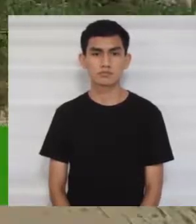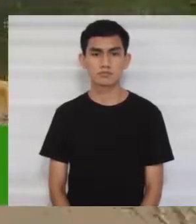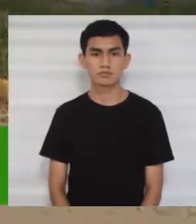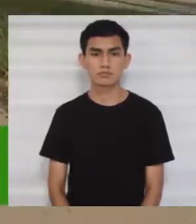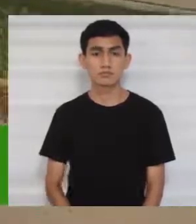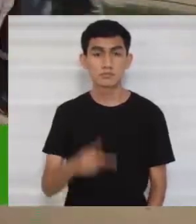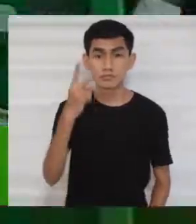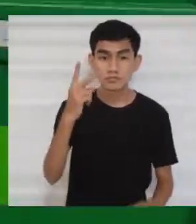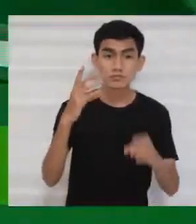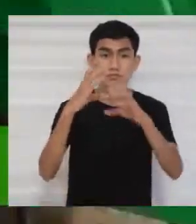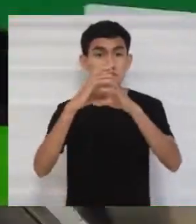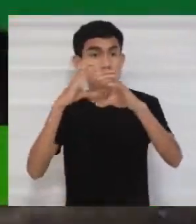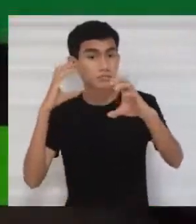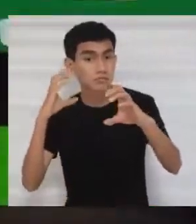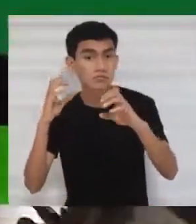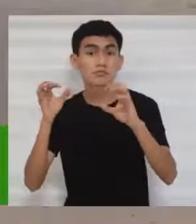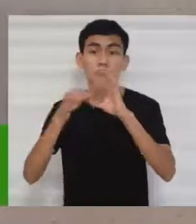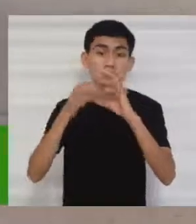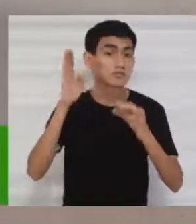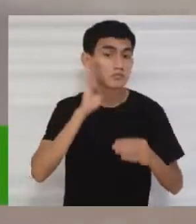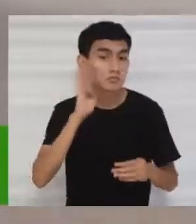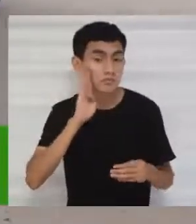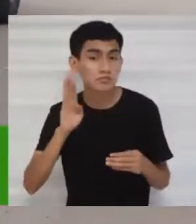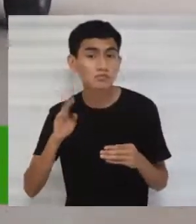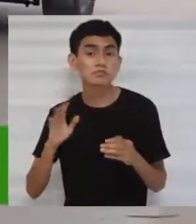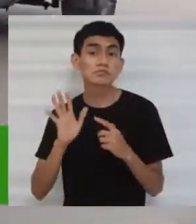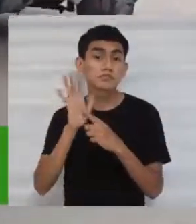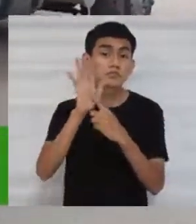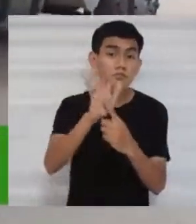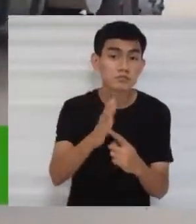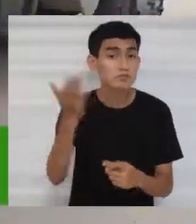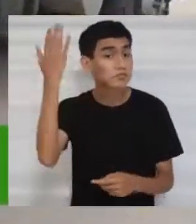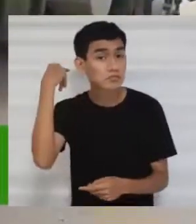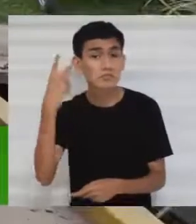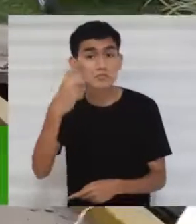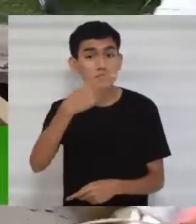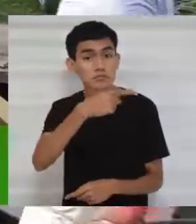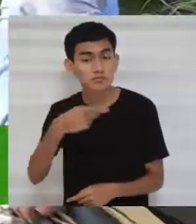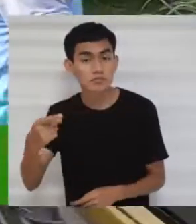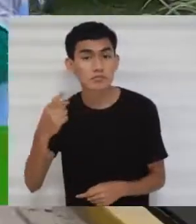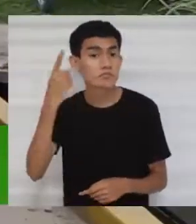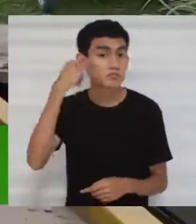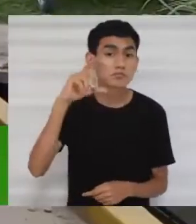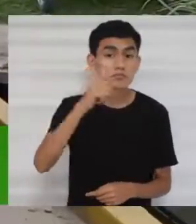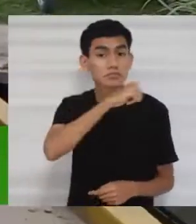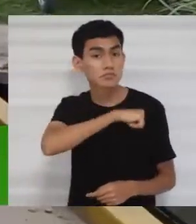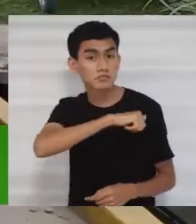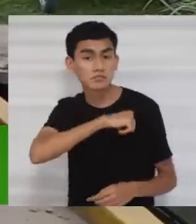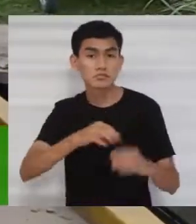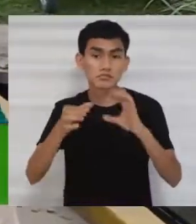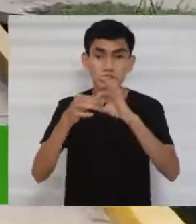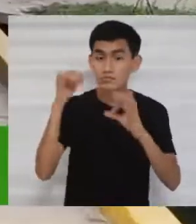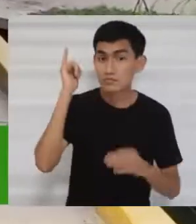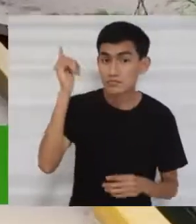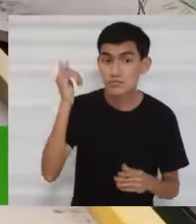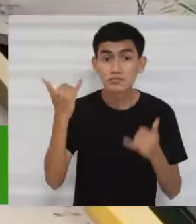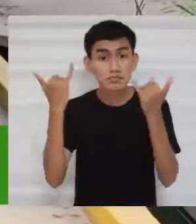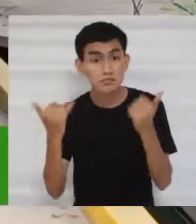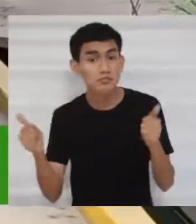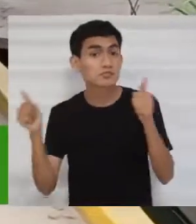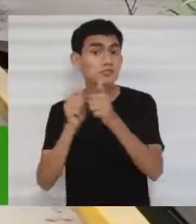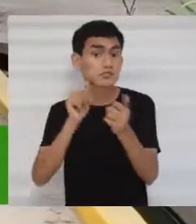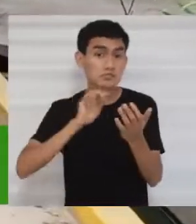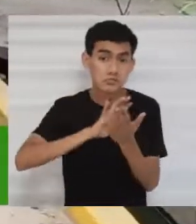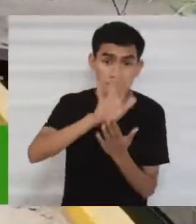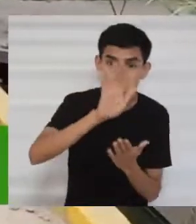los dos camiones compactadores presentados hace unas semanas por la gestión de la alcaldesa Berta Barbarán Bustos, ahora con la documentación